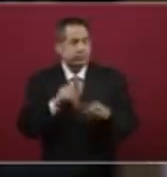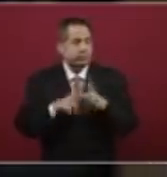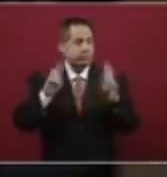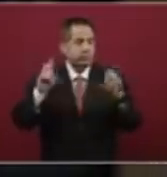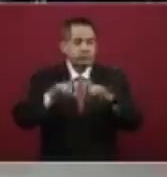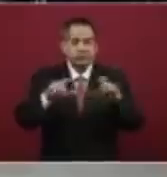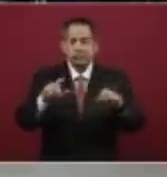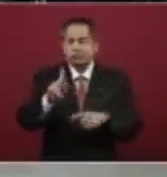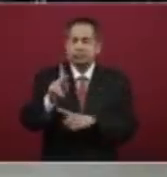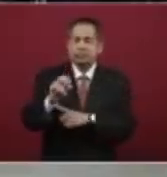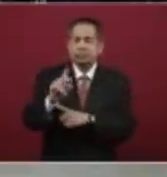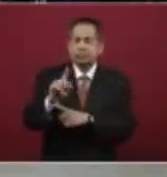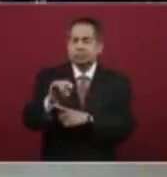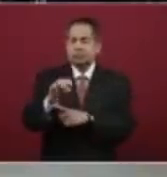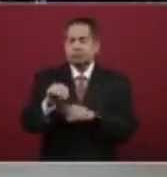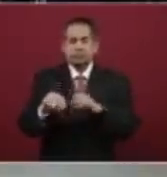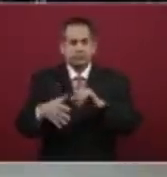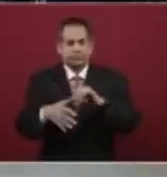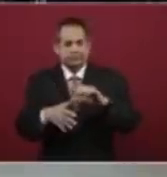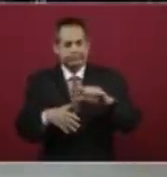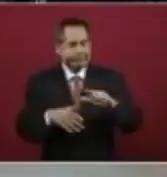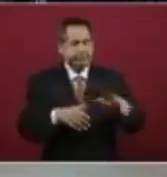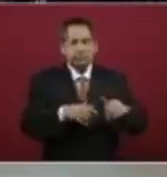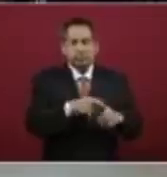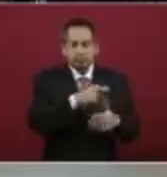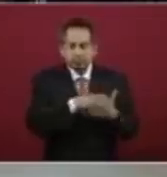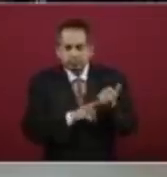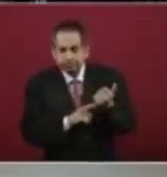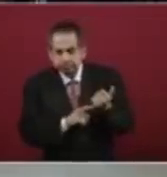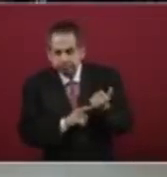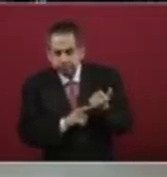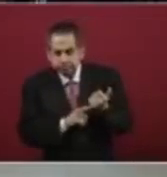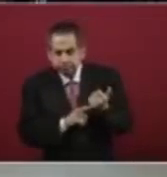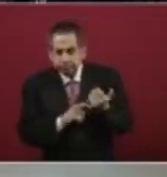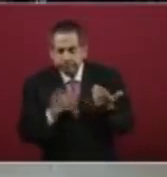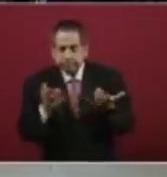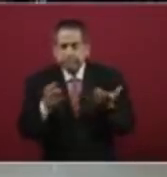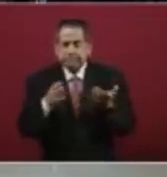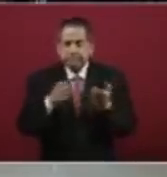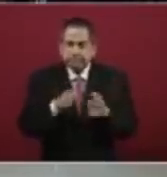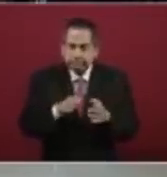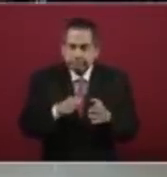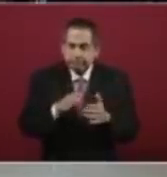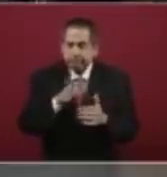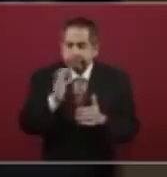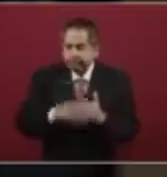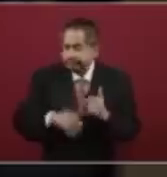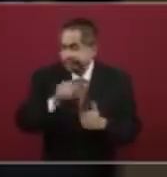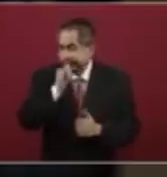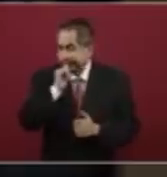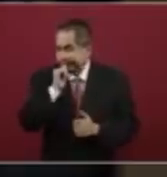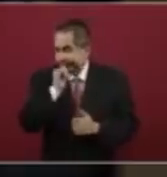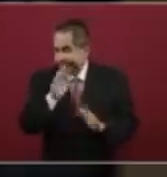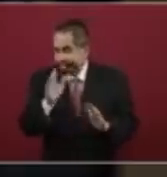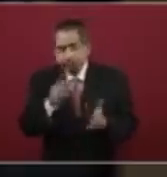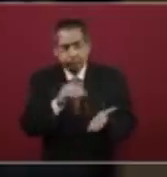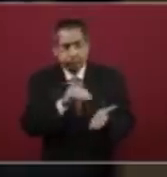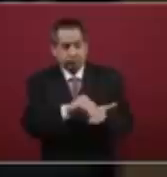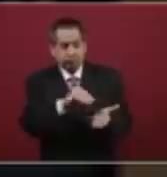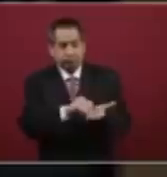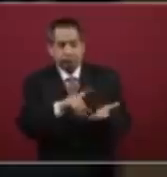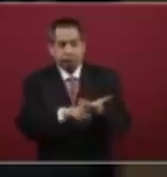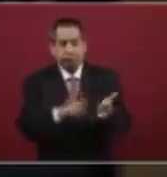América. Sin embargo, quizás el capítulo todavía no se cierra a partir de grupos